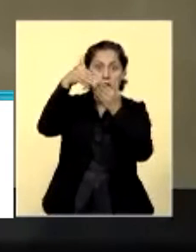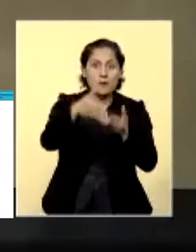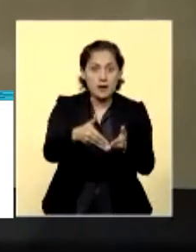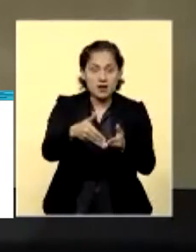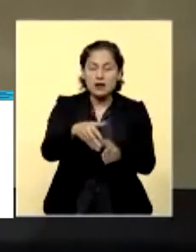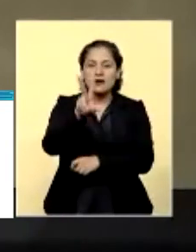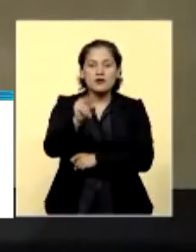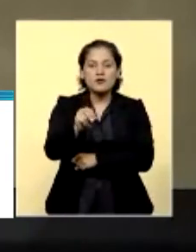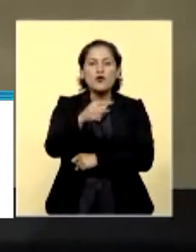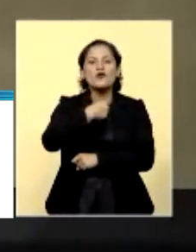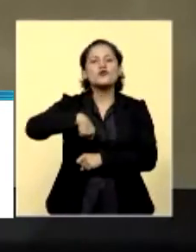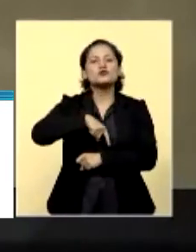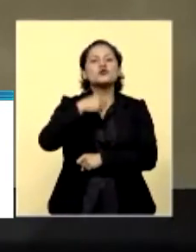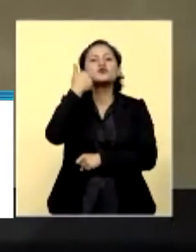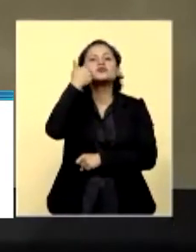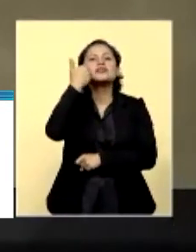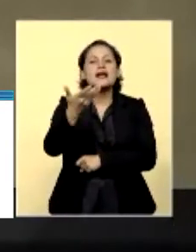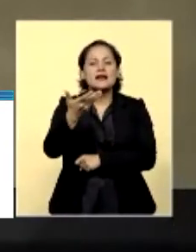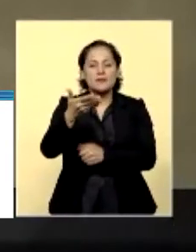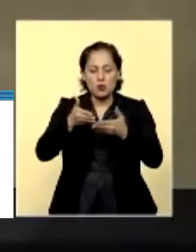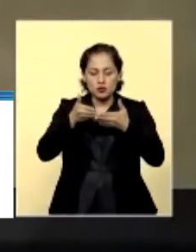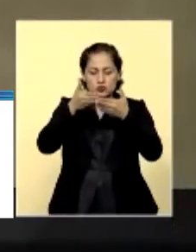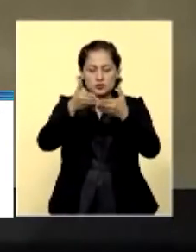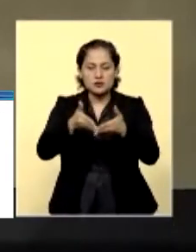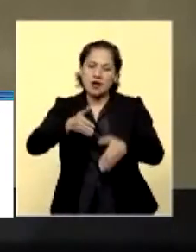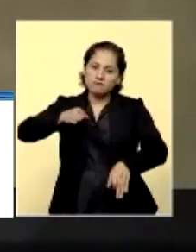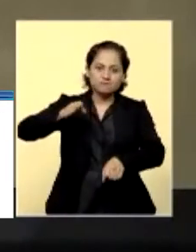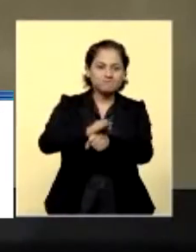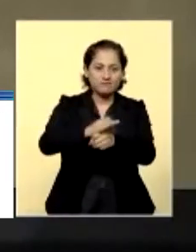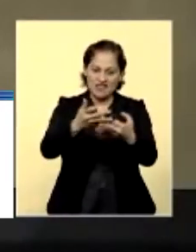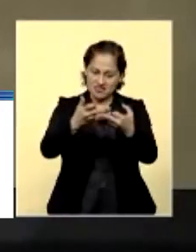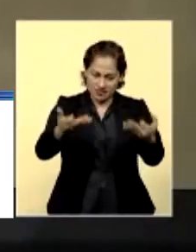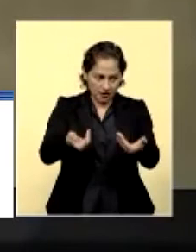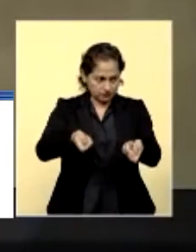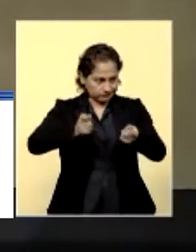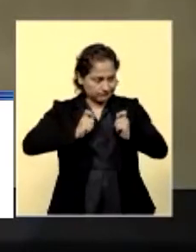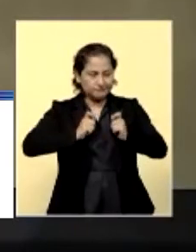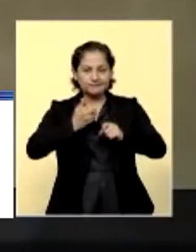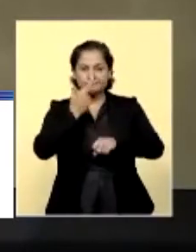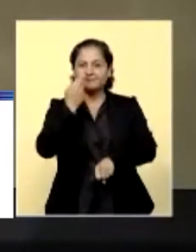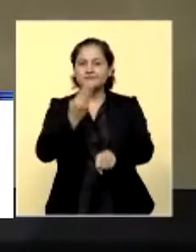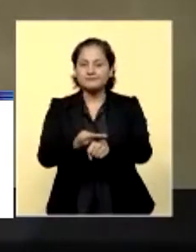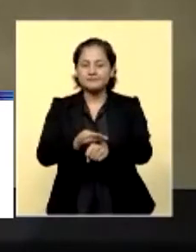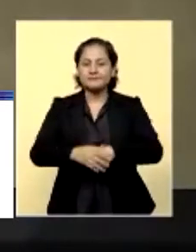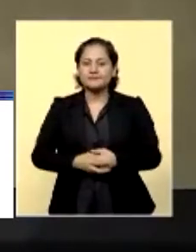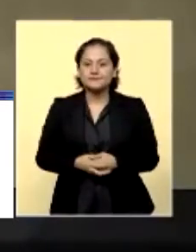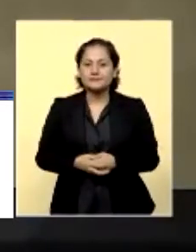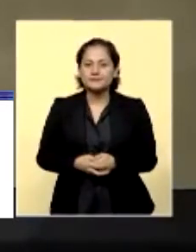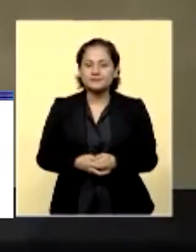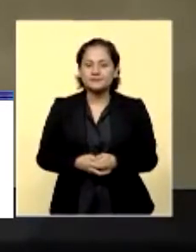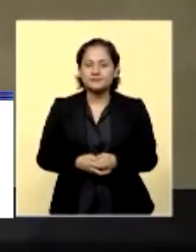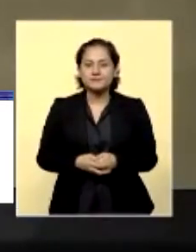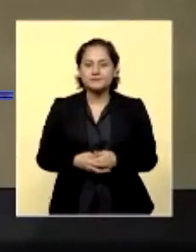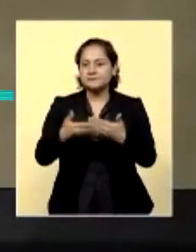Y llegamos en nombre da terra. Y llegamos en nombre de la tierra. Y no hay terra melhor. Y no hay